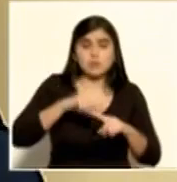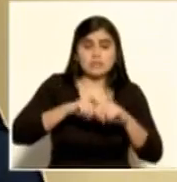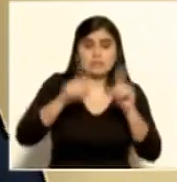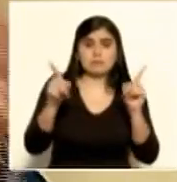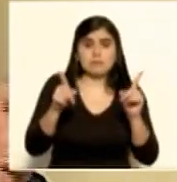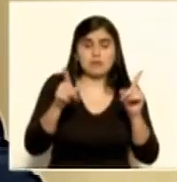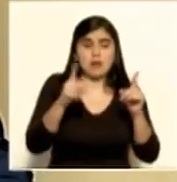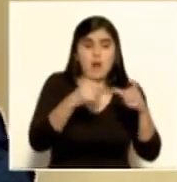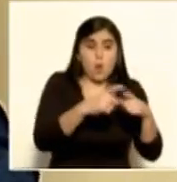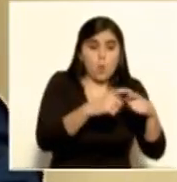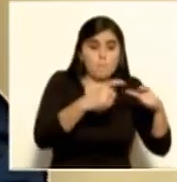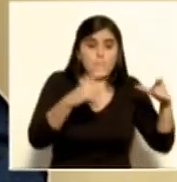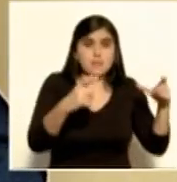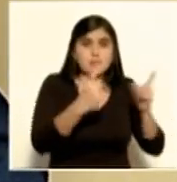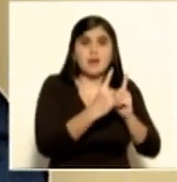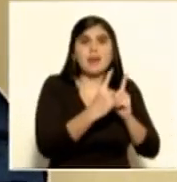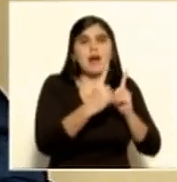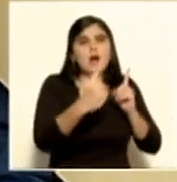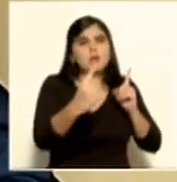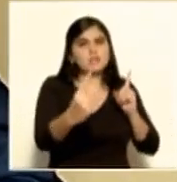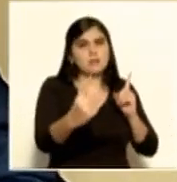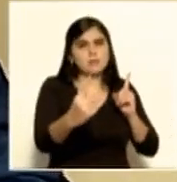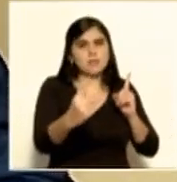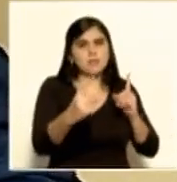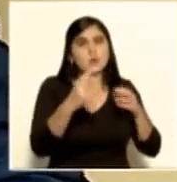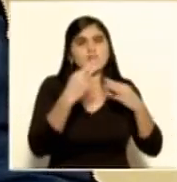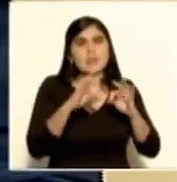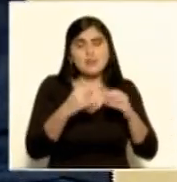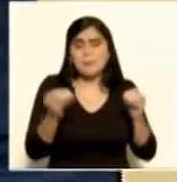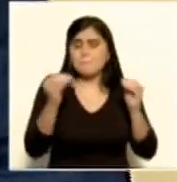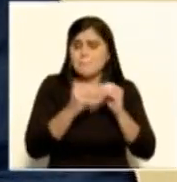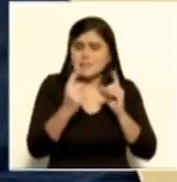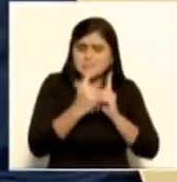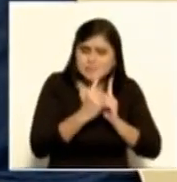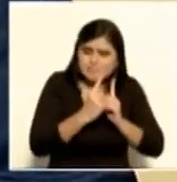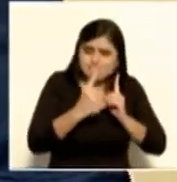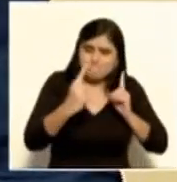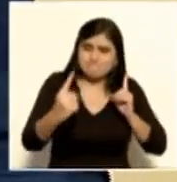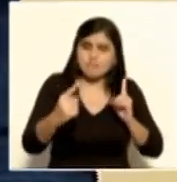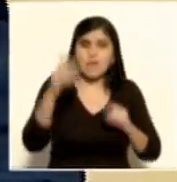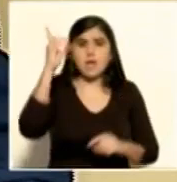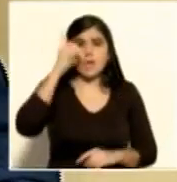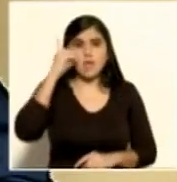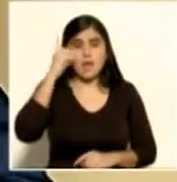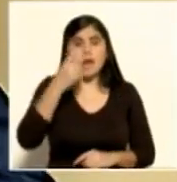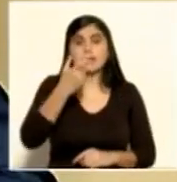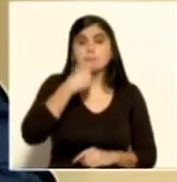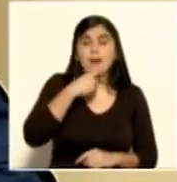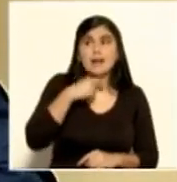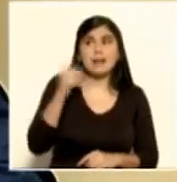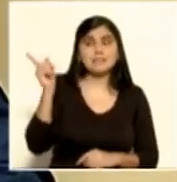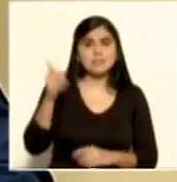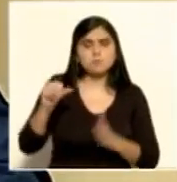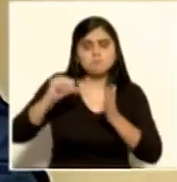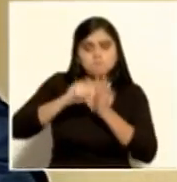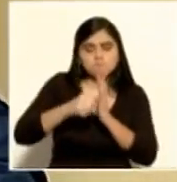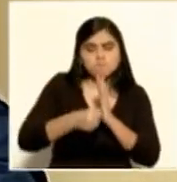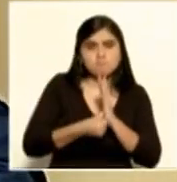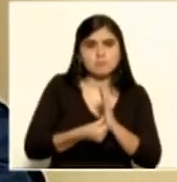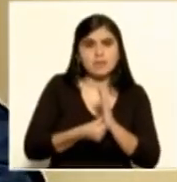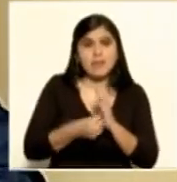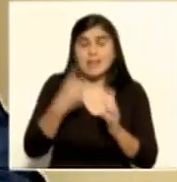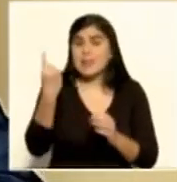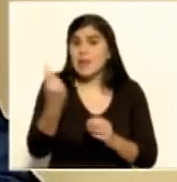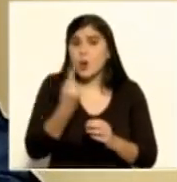aislamiento. El doctor Salas ha sido enfático y también el doctor Macaya y el doctor Ruiz en que la única estrategia en que podemos